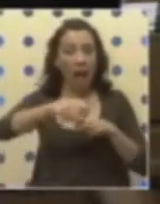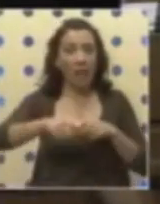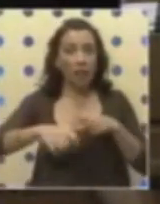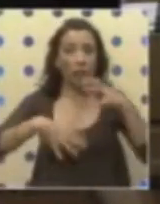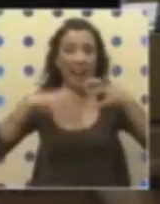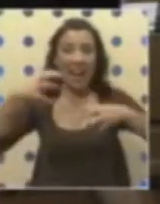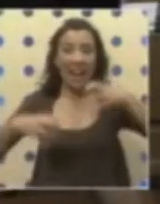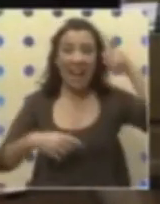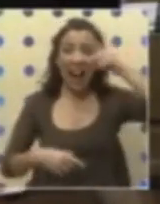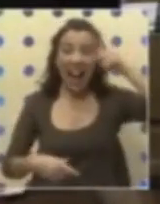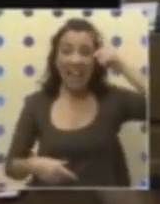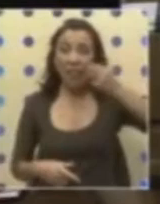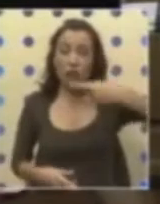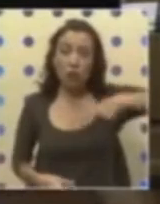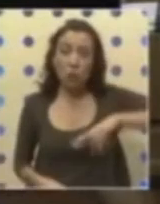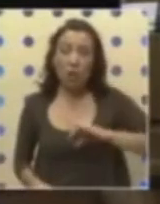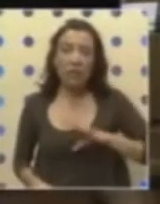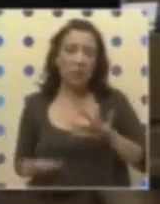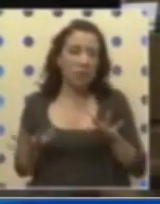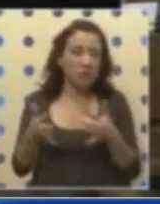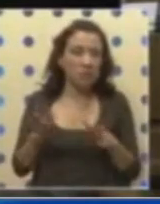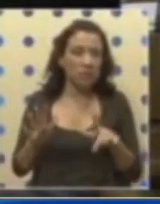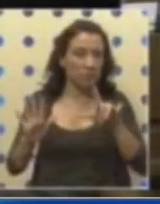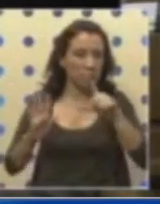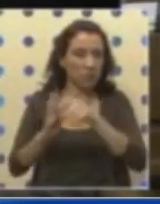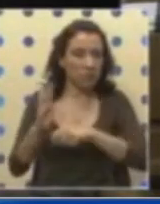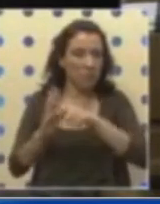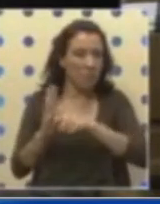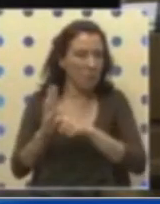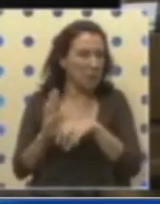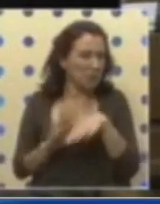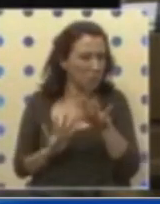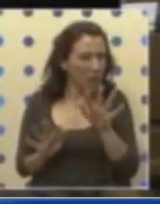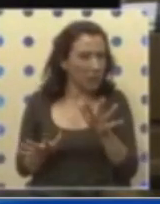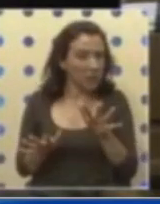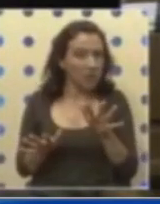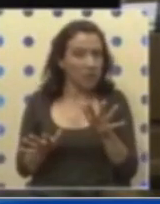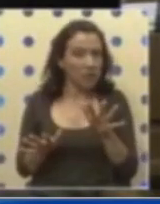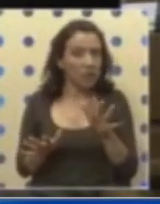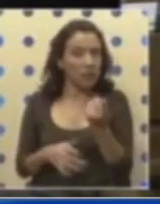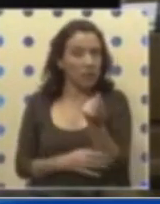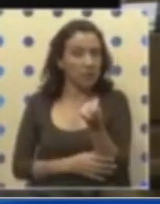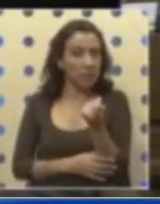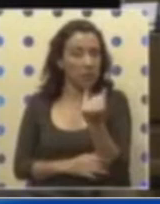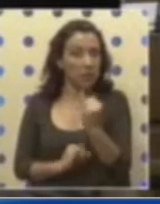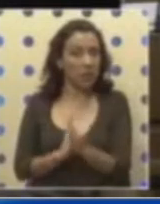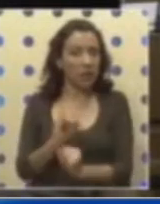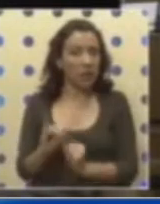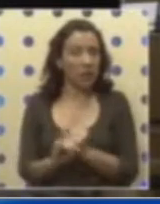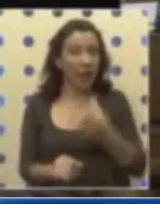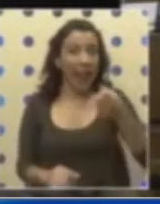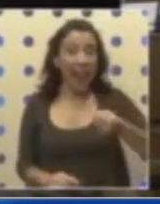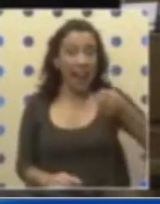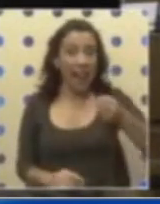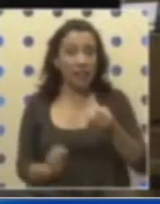Chile. Hace aproximadamente 7 meses o más que el precio internacional de la leche ha